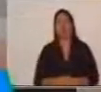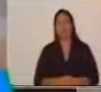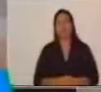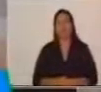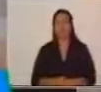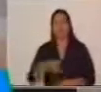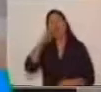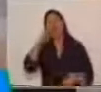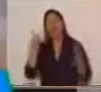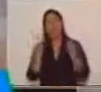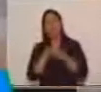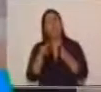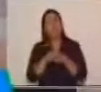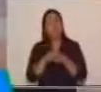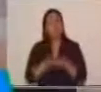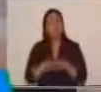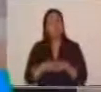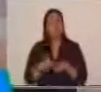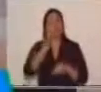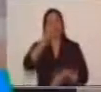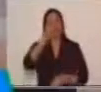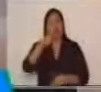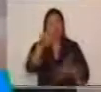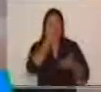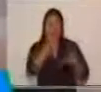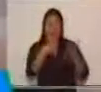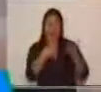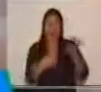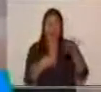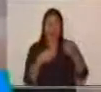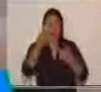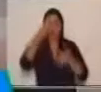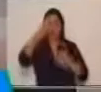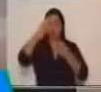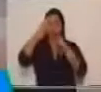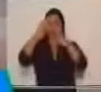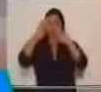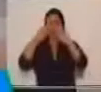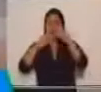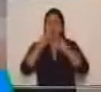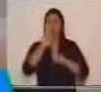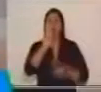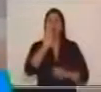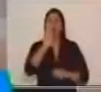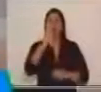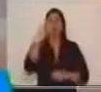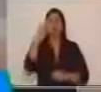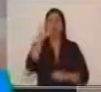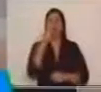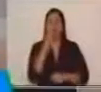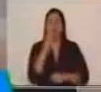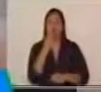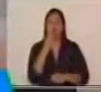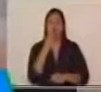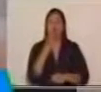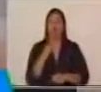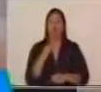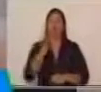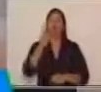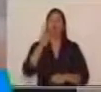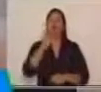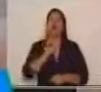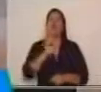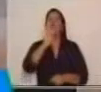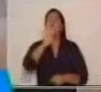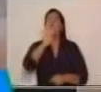escrito en verso. Cuando hablamos de verso, estamos hablando de una composición para que sean estrofas. Recuerden que